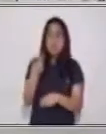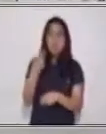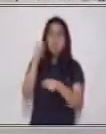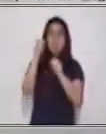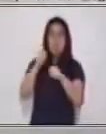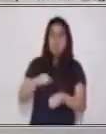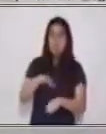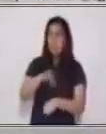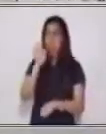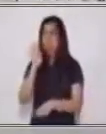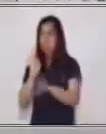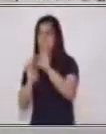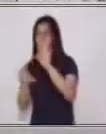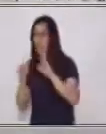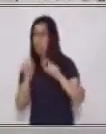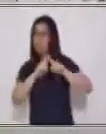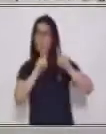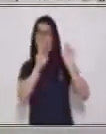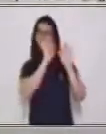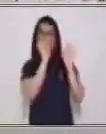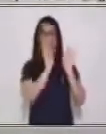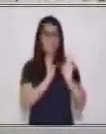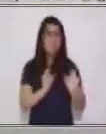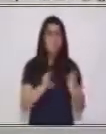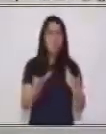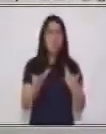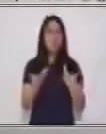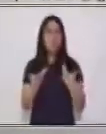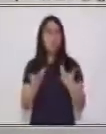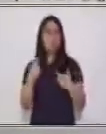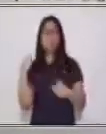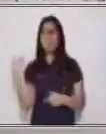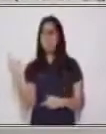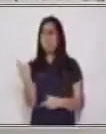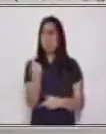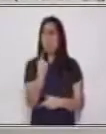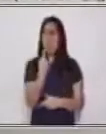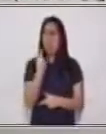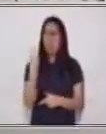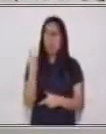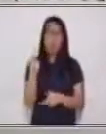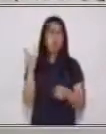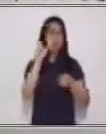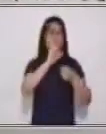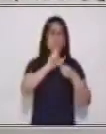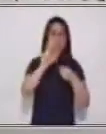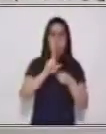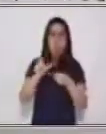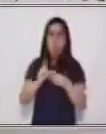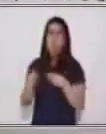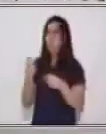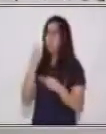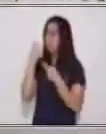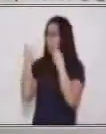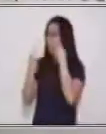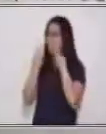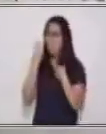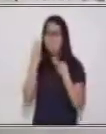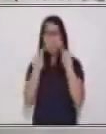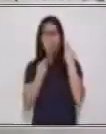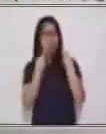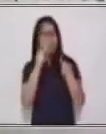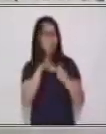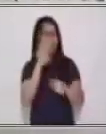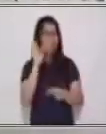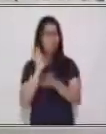observamos existen formas geométricas. Conoceremos entonces algo importante, uno de los temas del área de